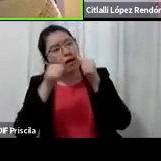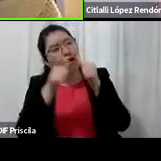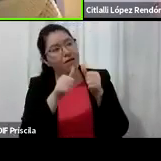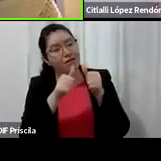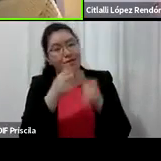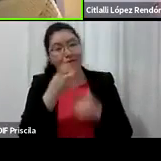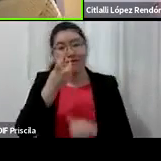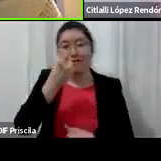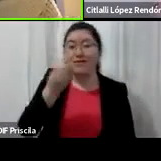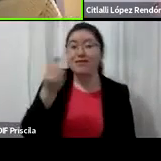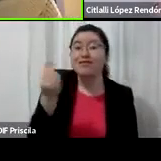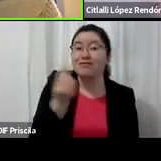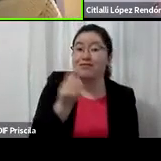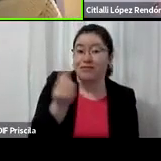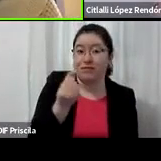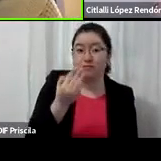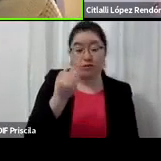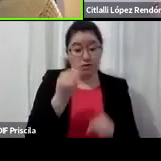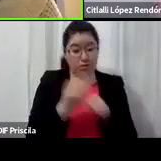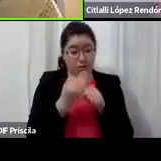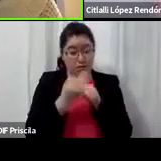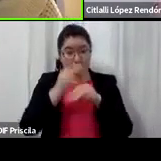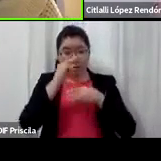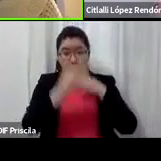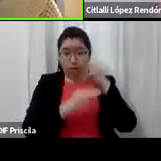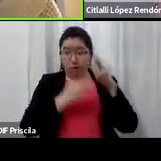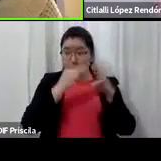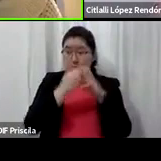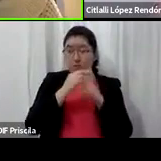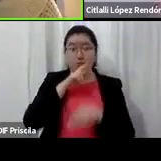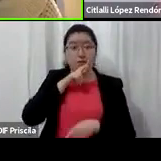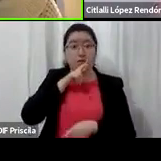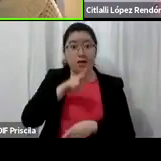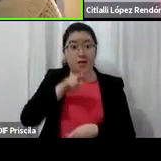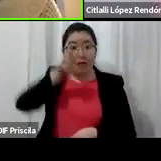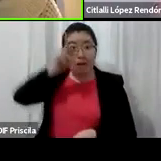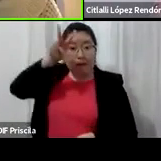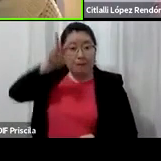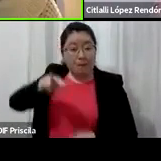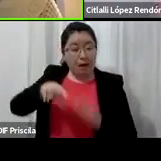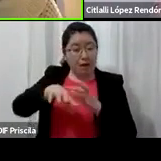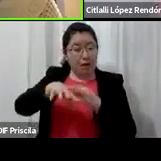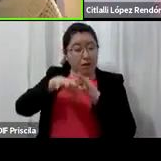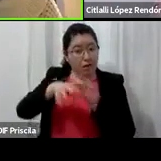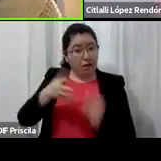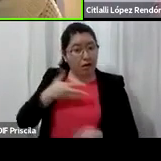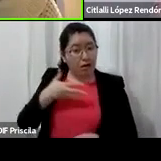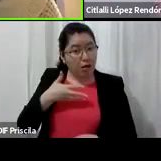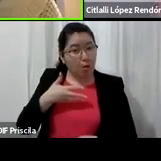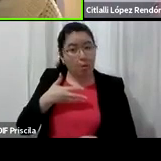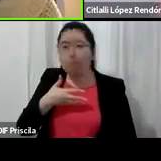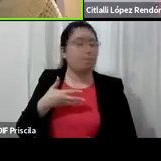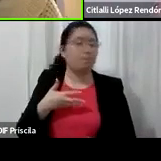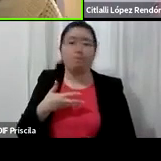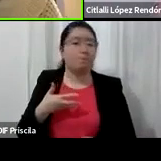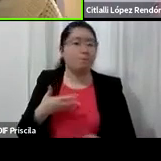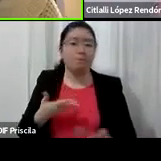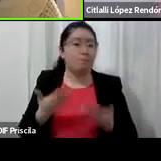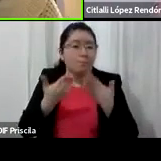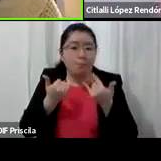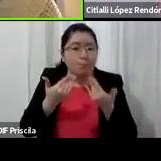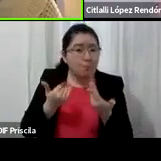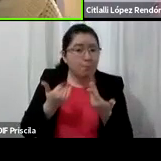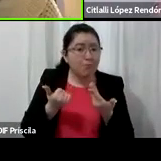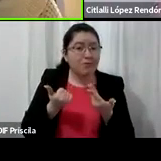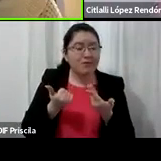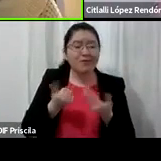mundo en el que realmente no tenemos respuestas y no tenemos ninguna certeza. Entonces, empezar a escuchar otras opiniones y otras propuestas